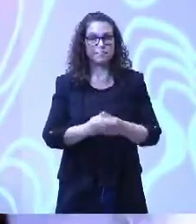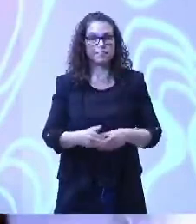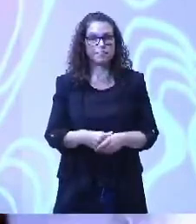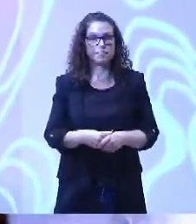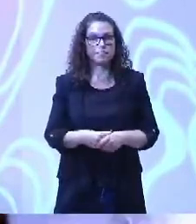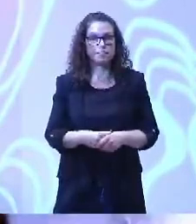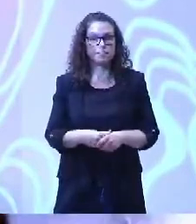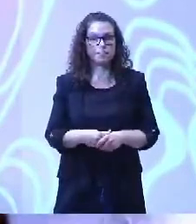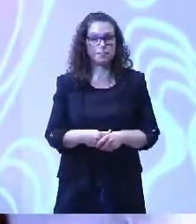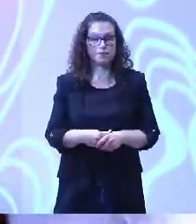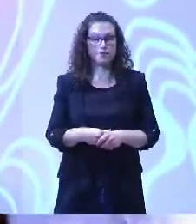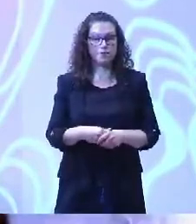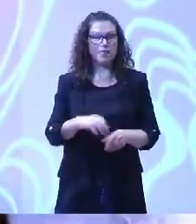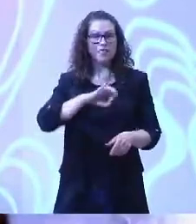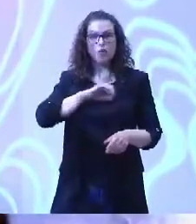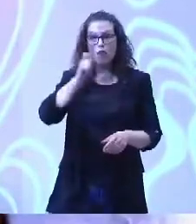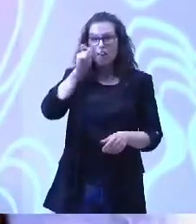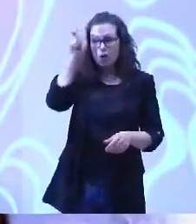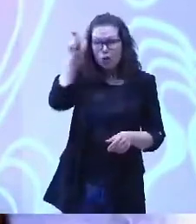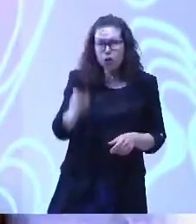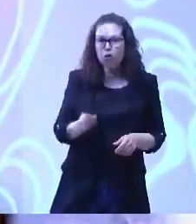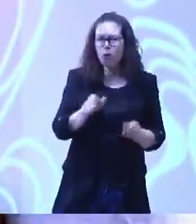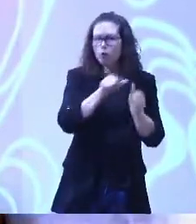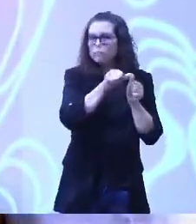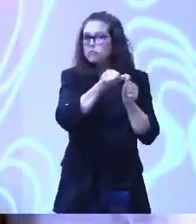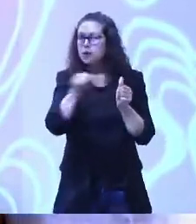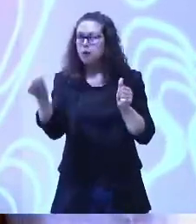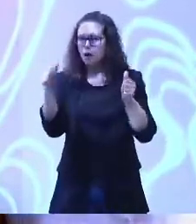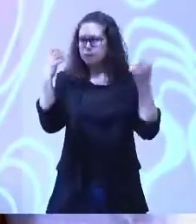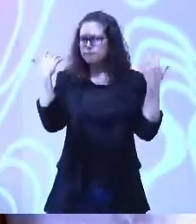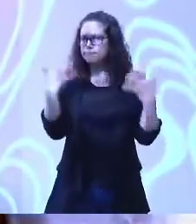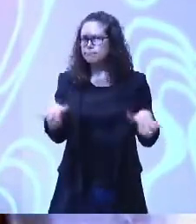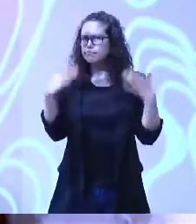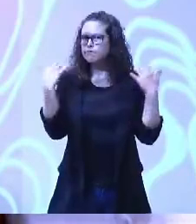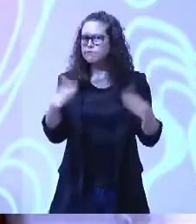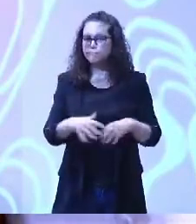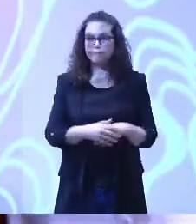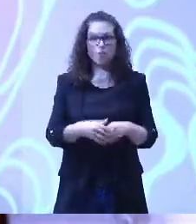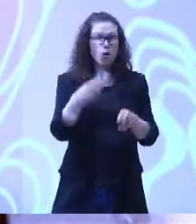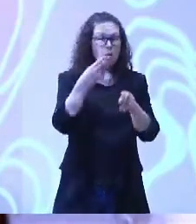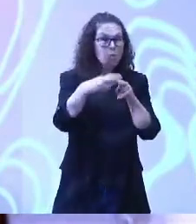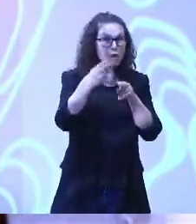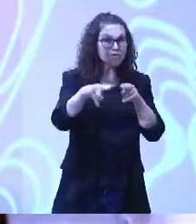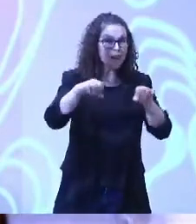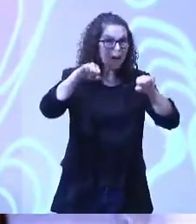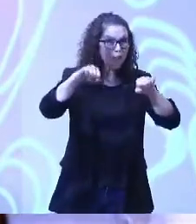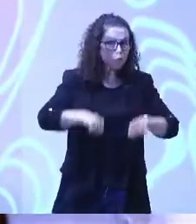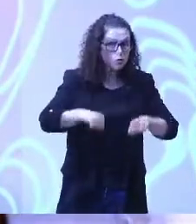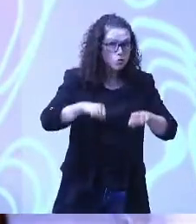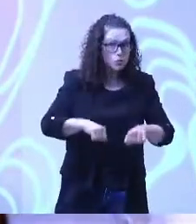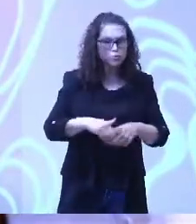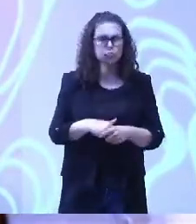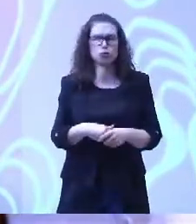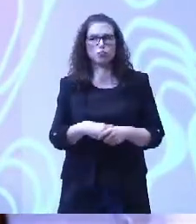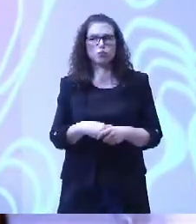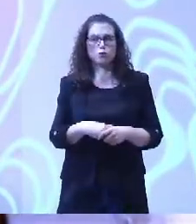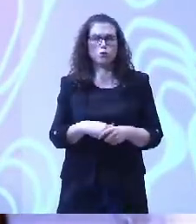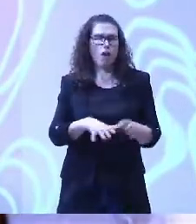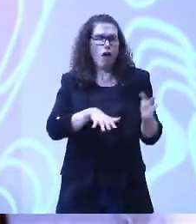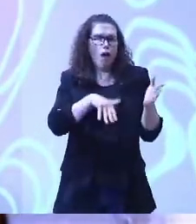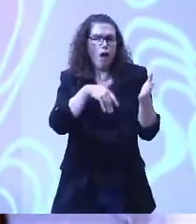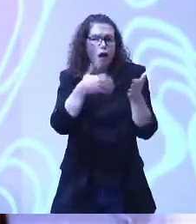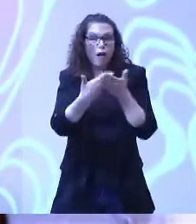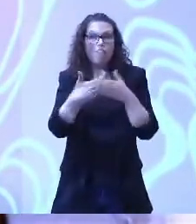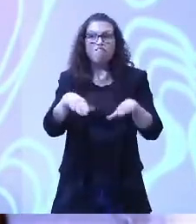Menuda semana lleva el señor Feijóo. Oye, mira, desde política para adultos hasta el feminismo